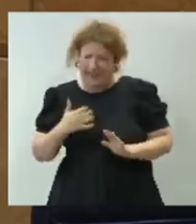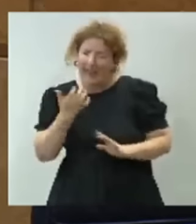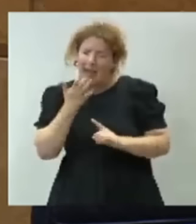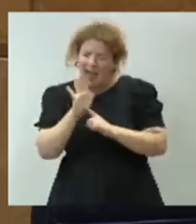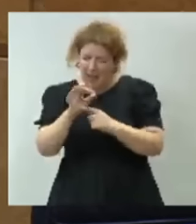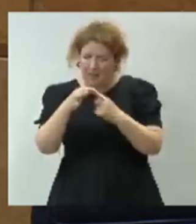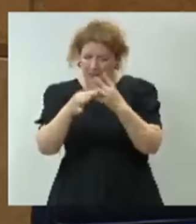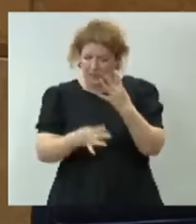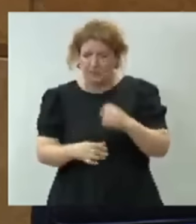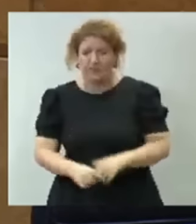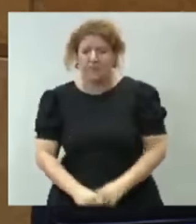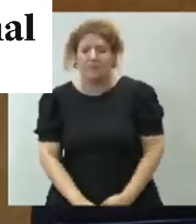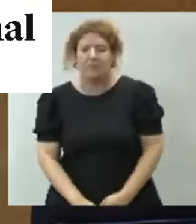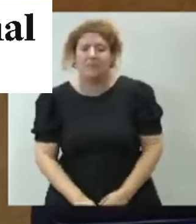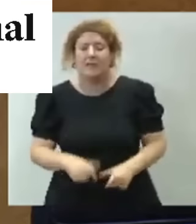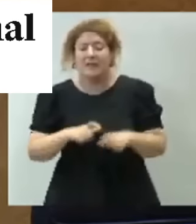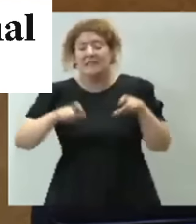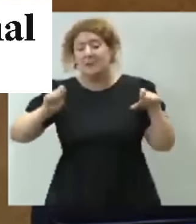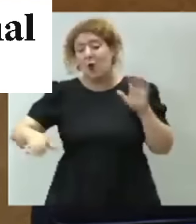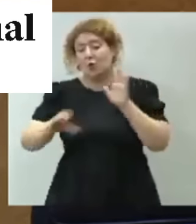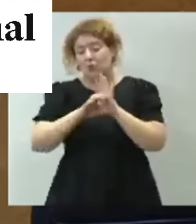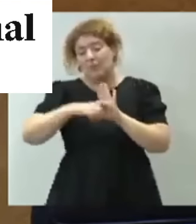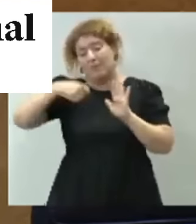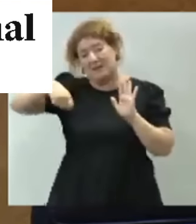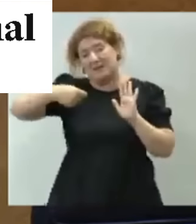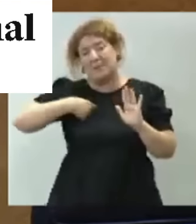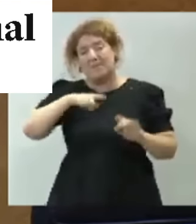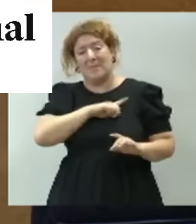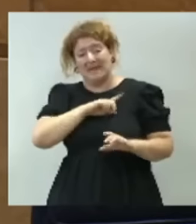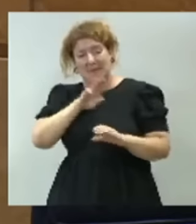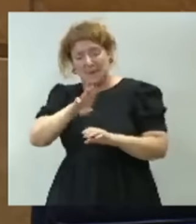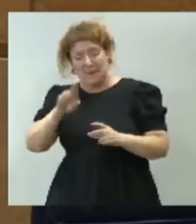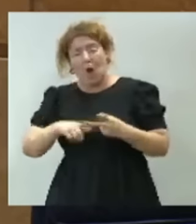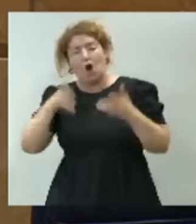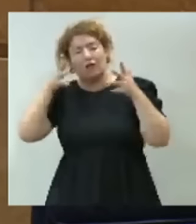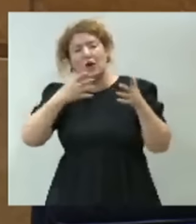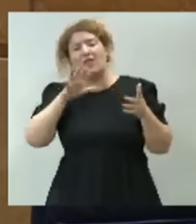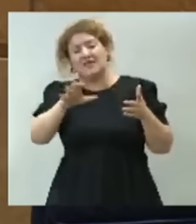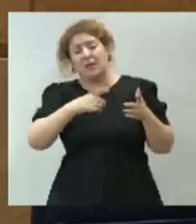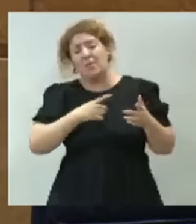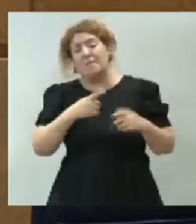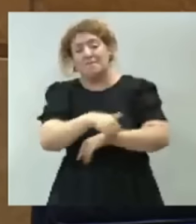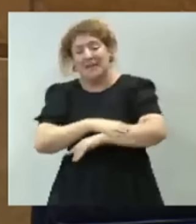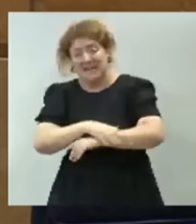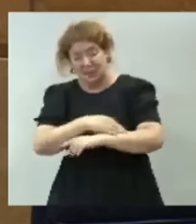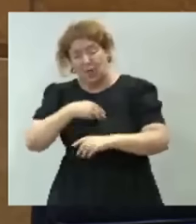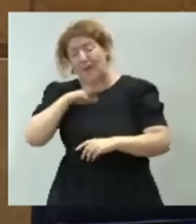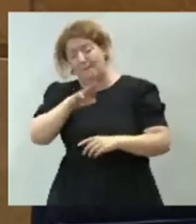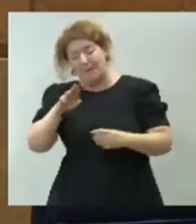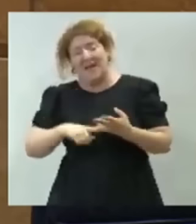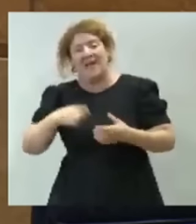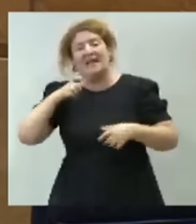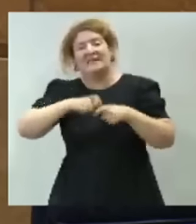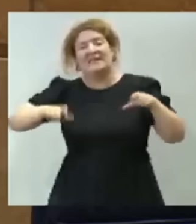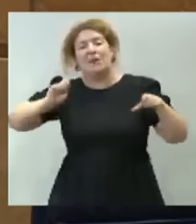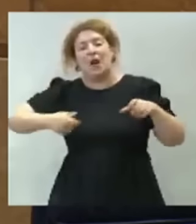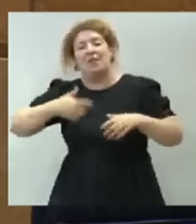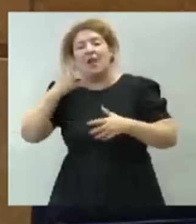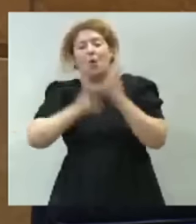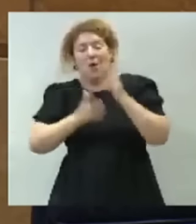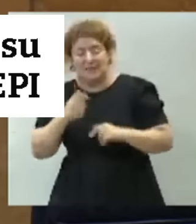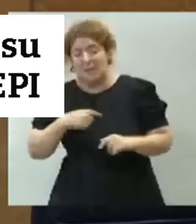Le voy a dar algún ejemplo en el tiempo que me queda. Tribunal Constitucional, presidente, un militante del PP. Consejo de Estado, presidente, un ministro del PP. Tribunal de Cuentas, presidenta, un ministro